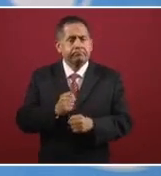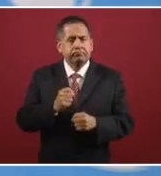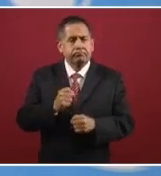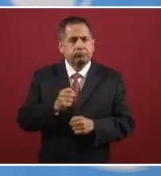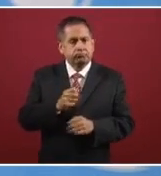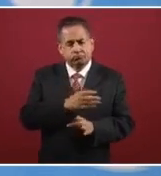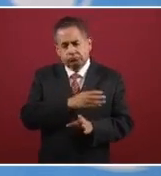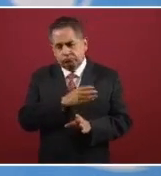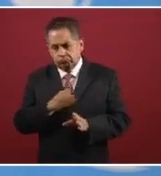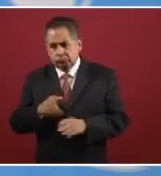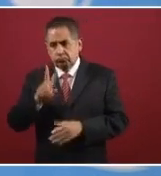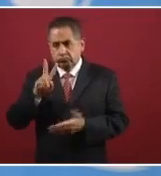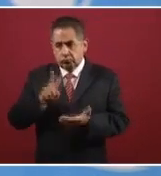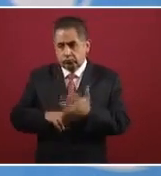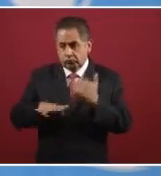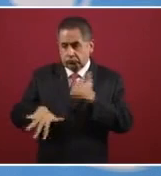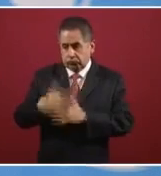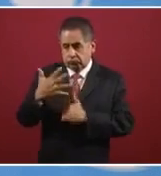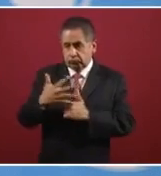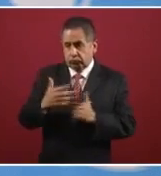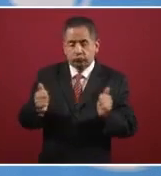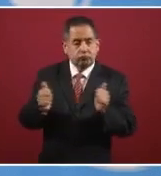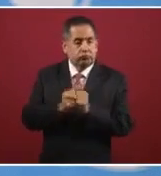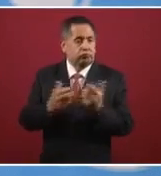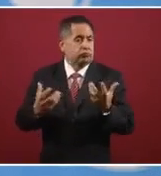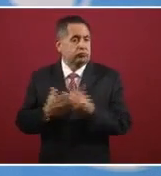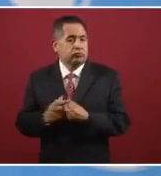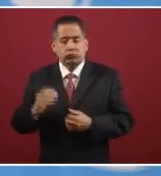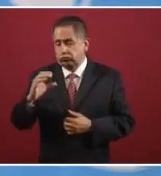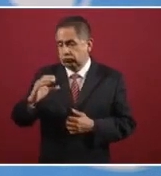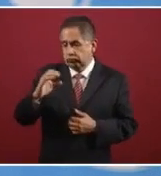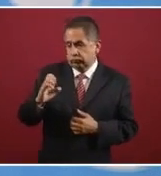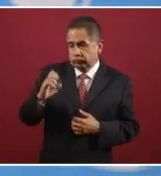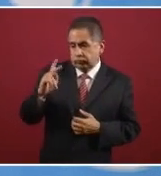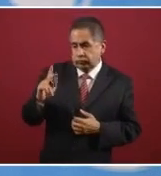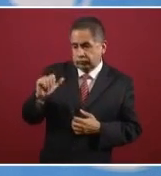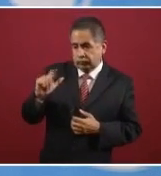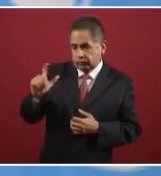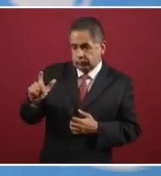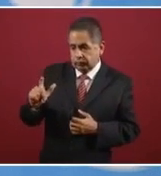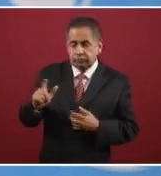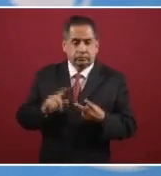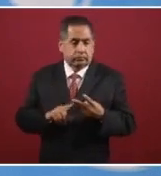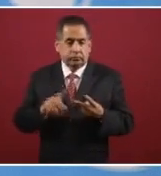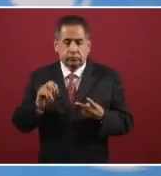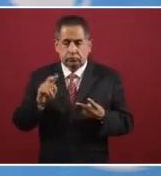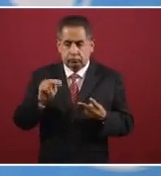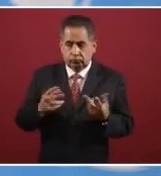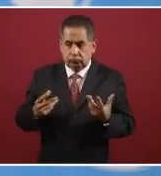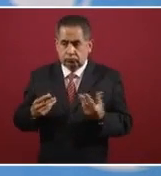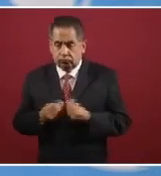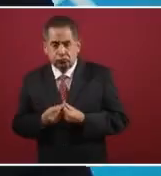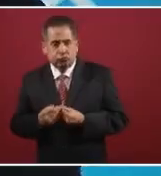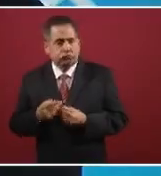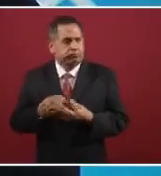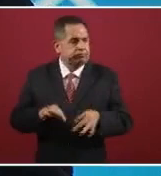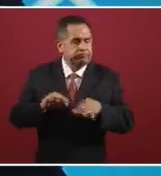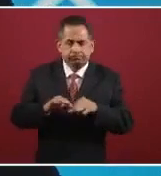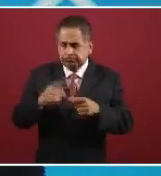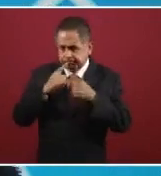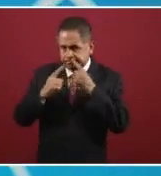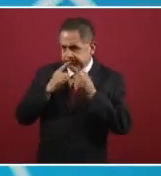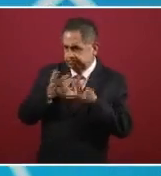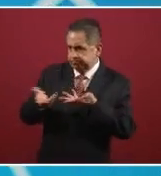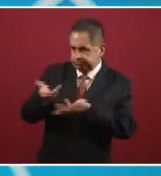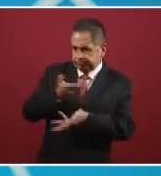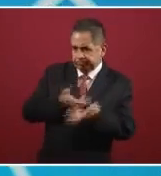2015 es que lo estamos haciendo en conjunto con la CEPAL, y es un espacio realmente para compartir y debatir experiencias entre